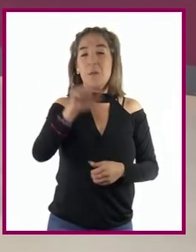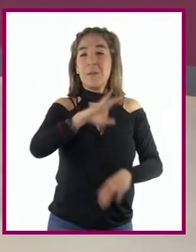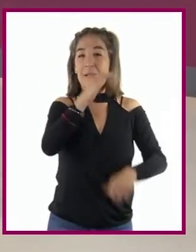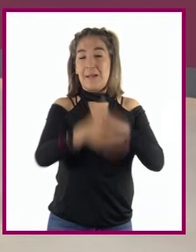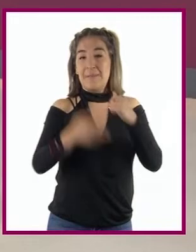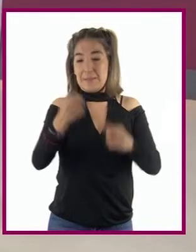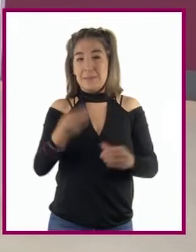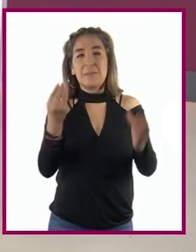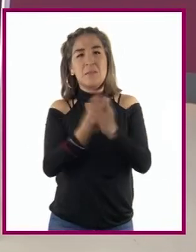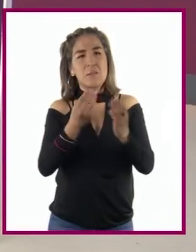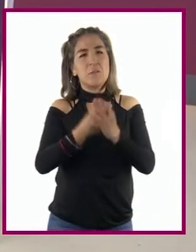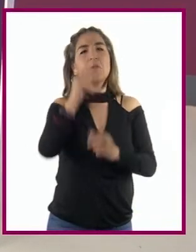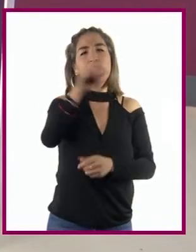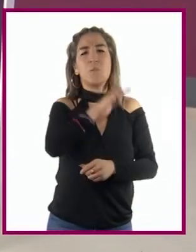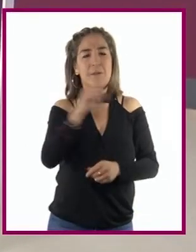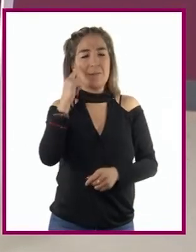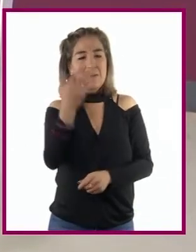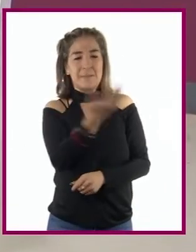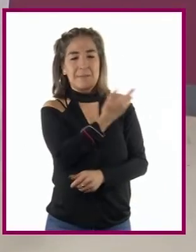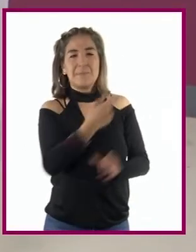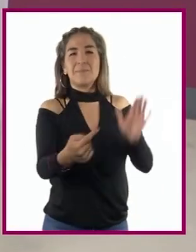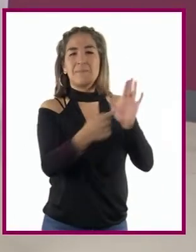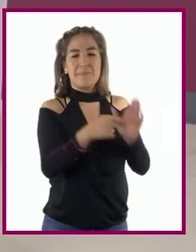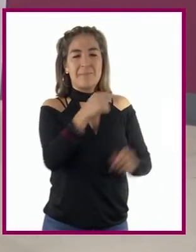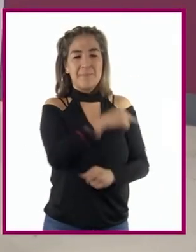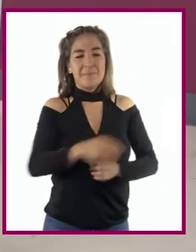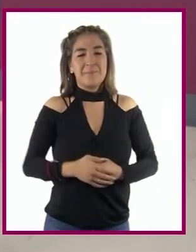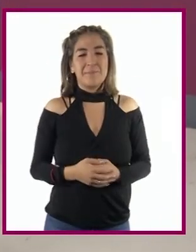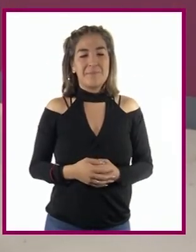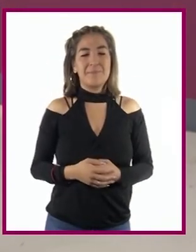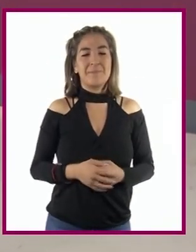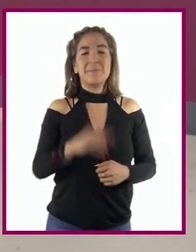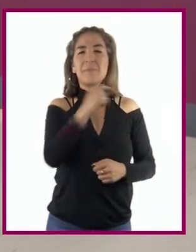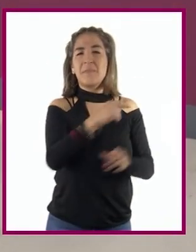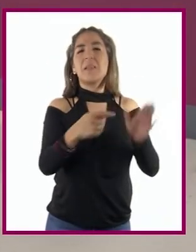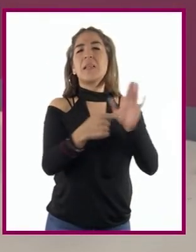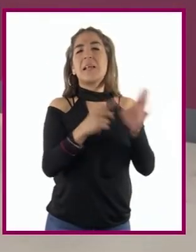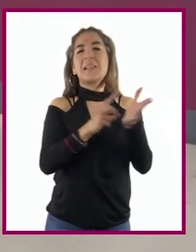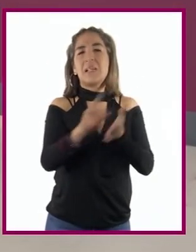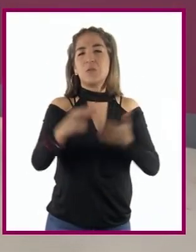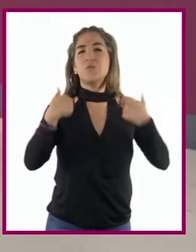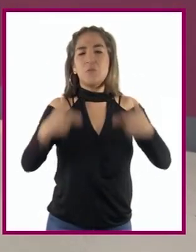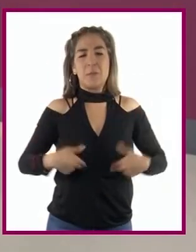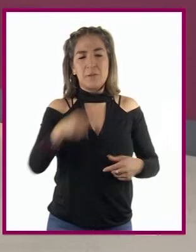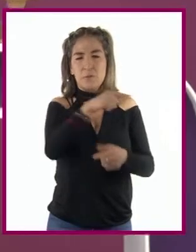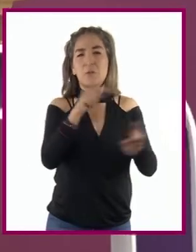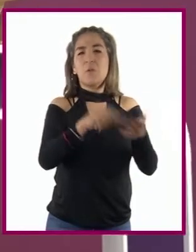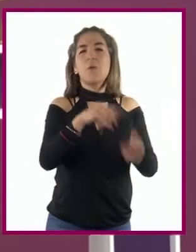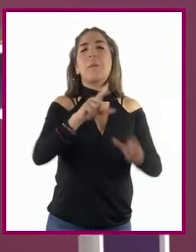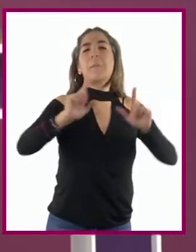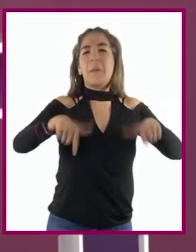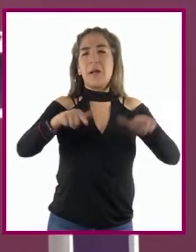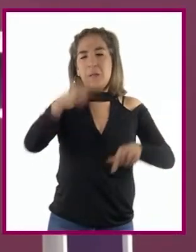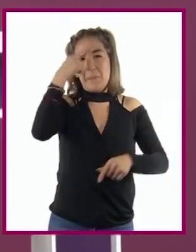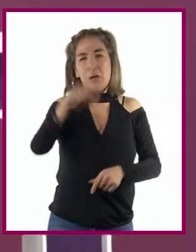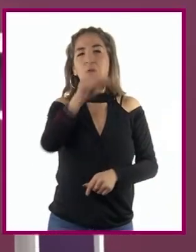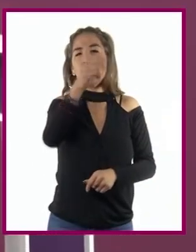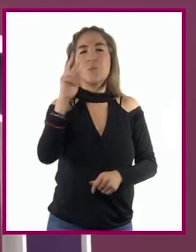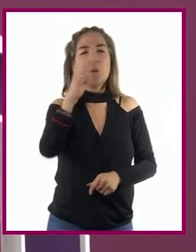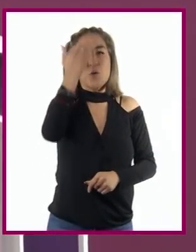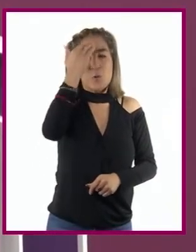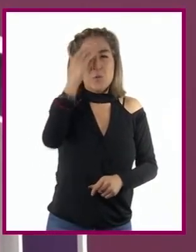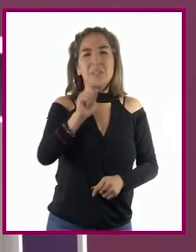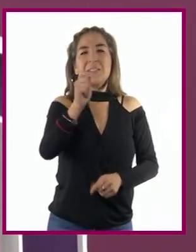sesión, pueden revisar la liga del Instituto Interamericano de Derechos Humanos, donde podrán conocer el derecho a la